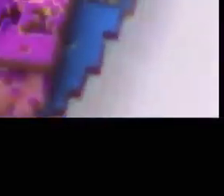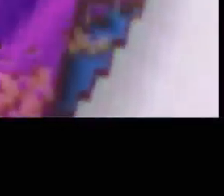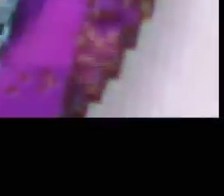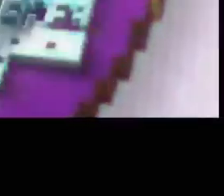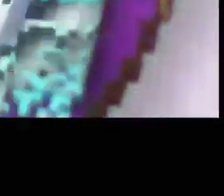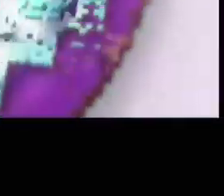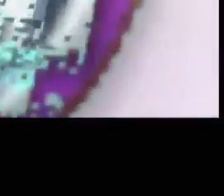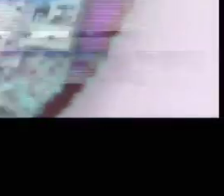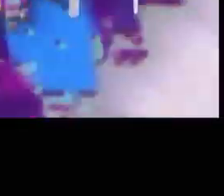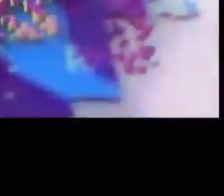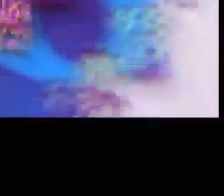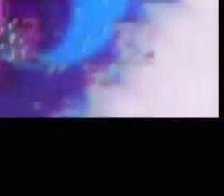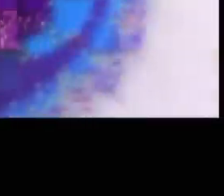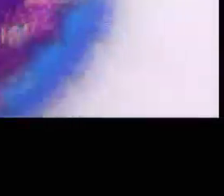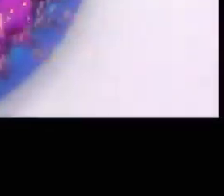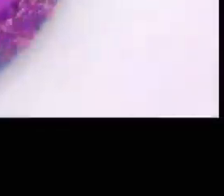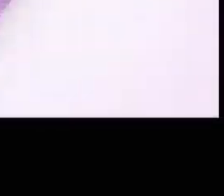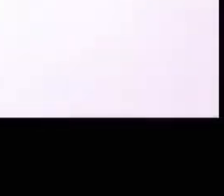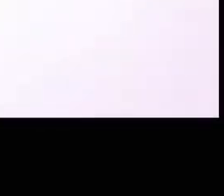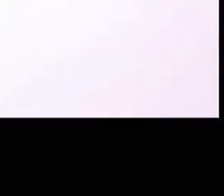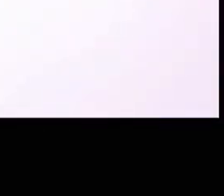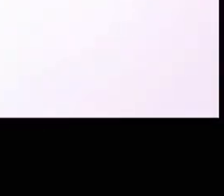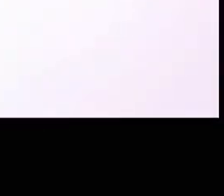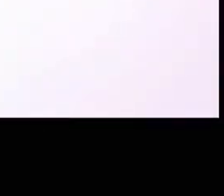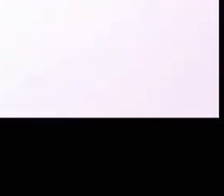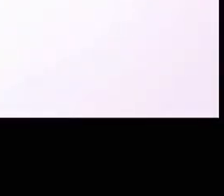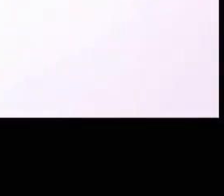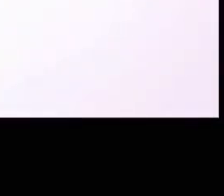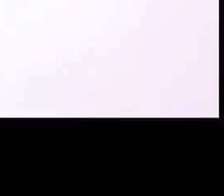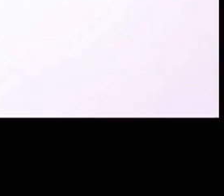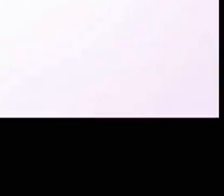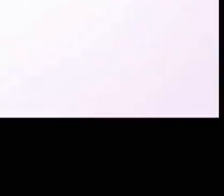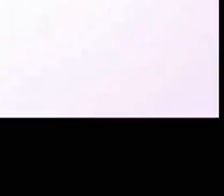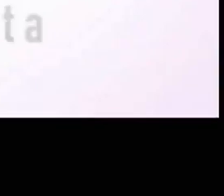guapirulazo, un tremendo mondongazo.